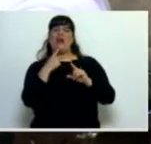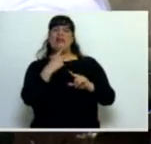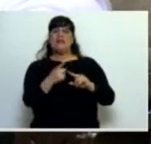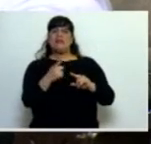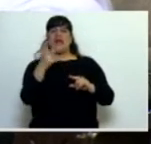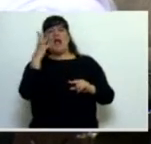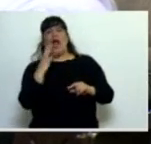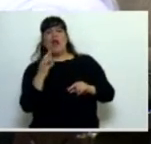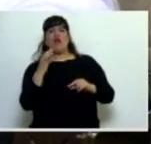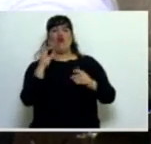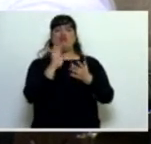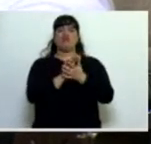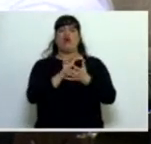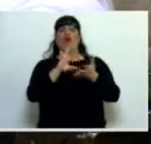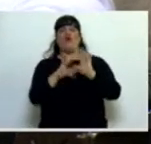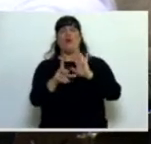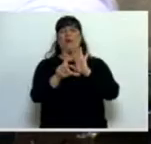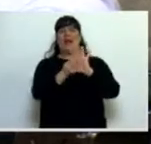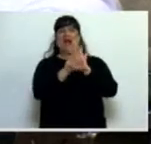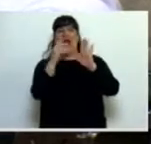una suerte de carácter supralegal